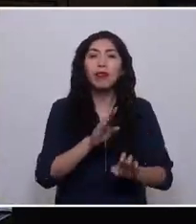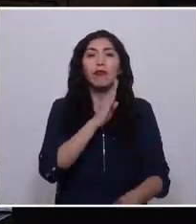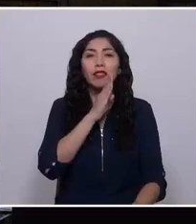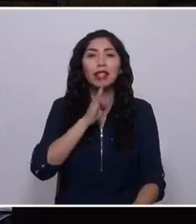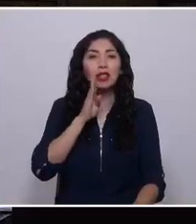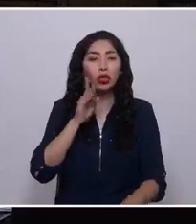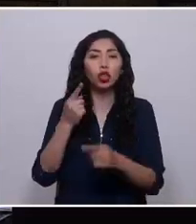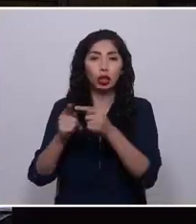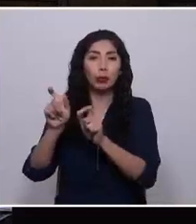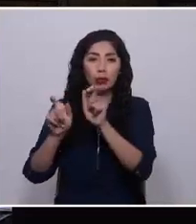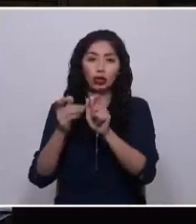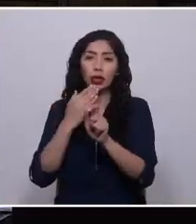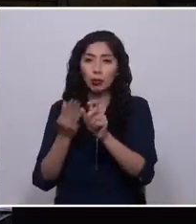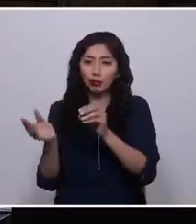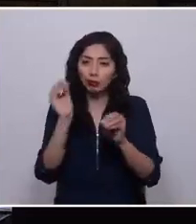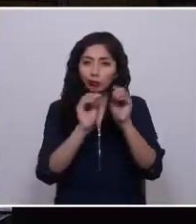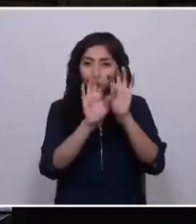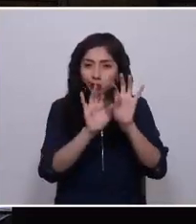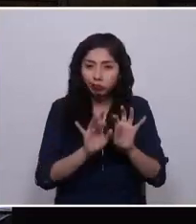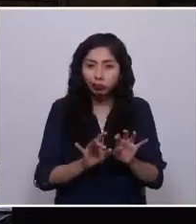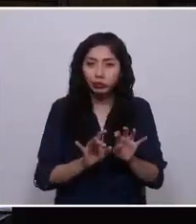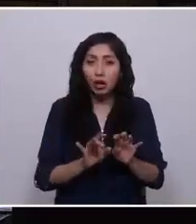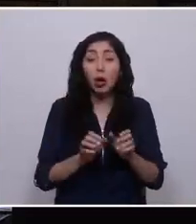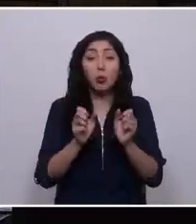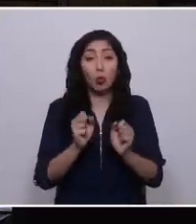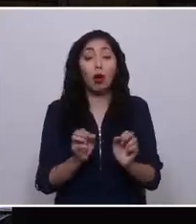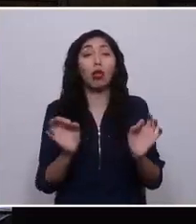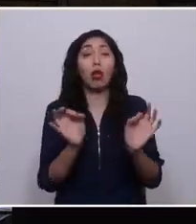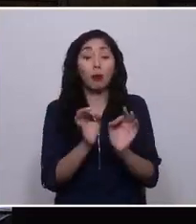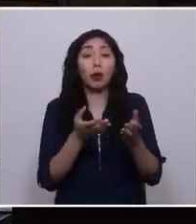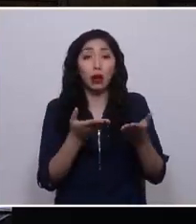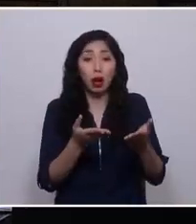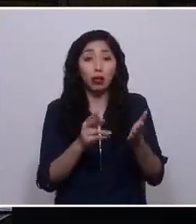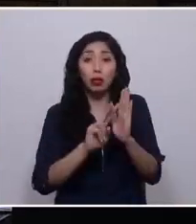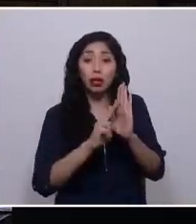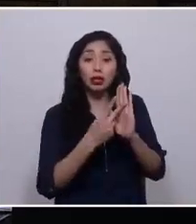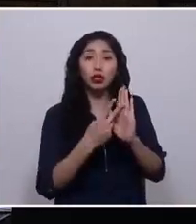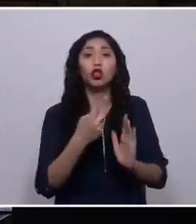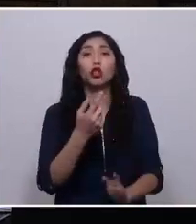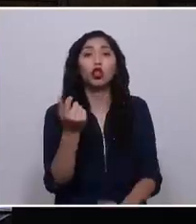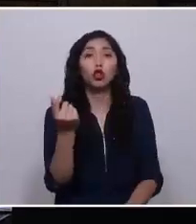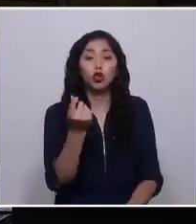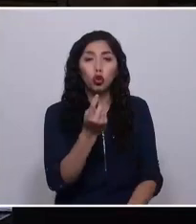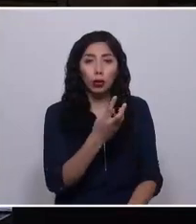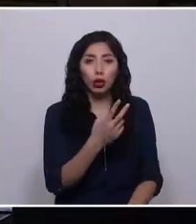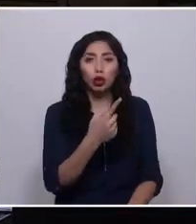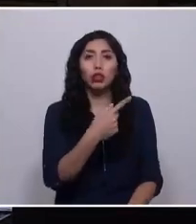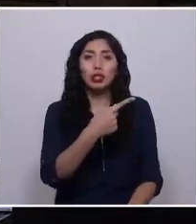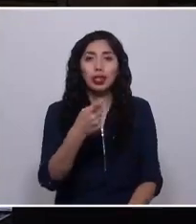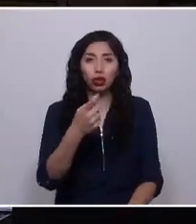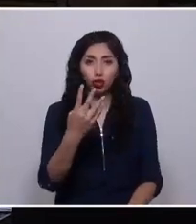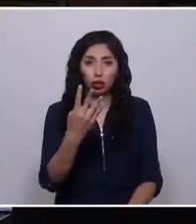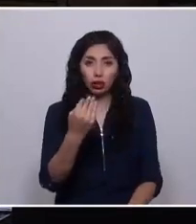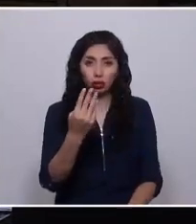autores y autoras. Se ofrece la palabra respecto a la indicación número 114.